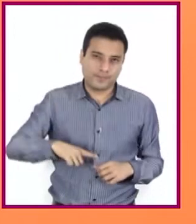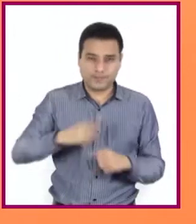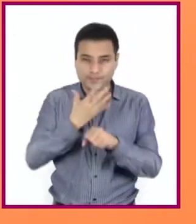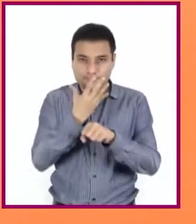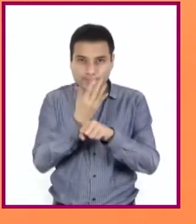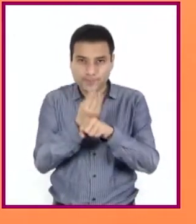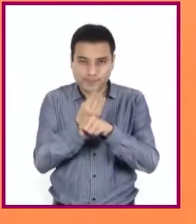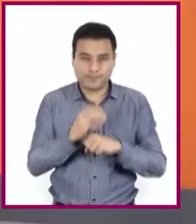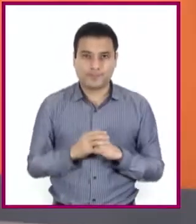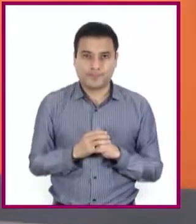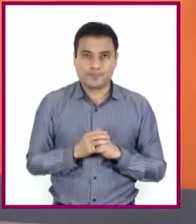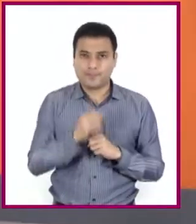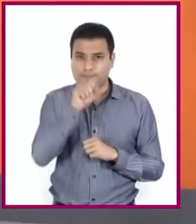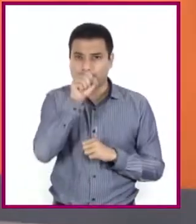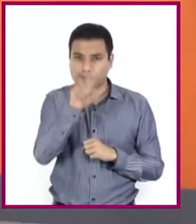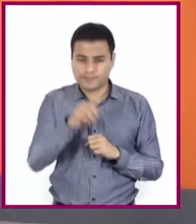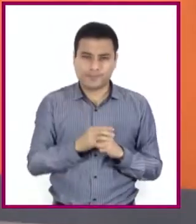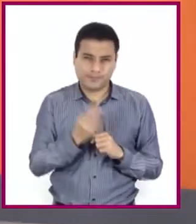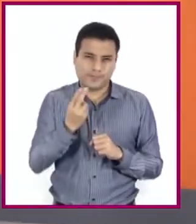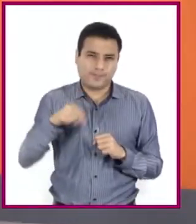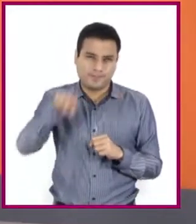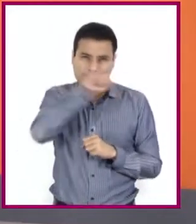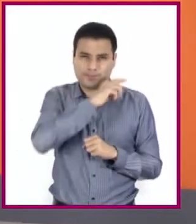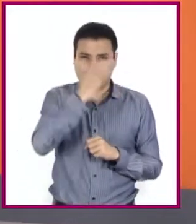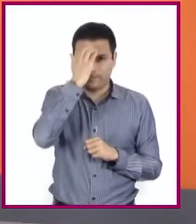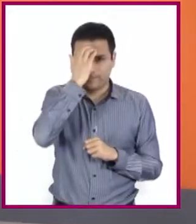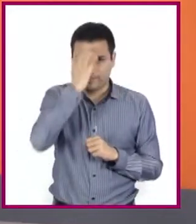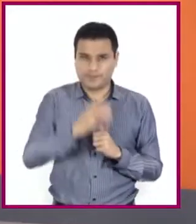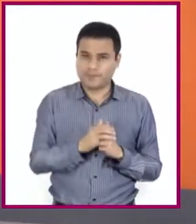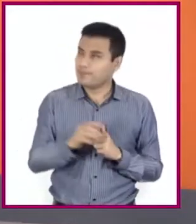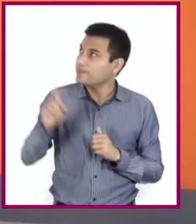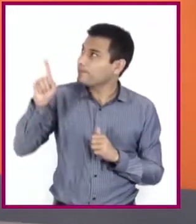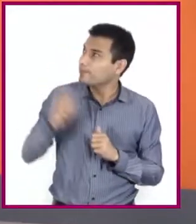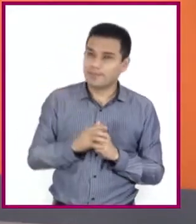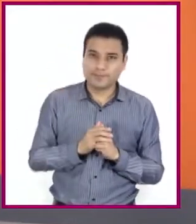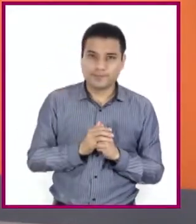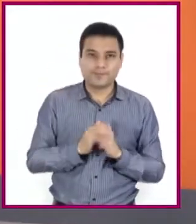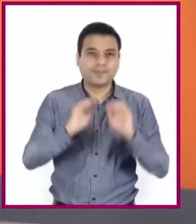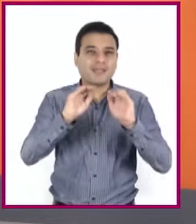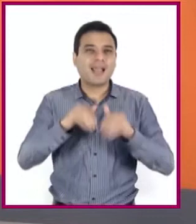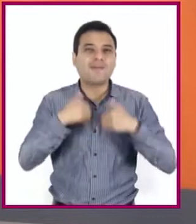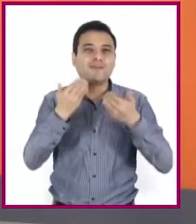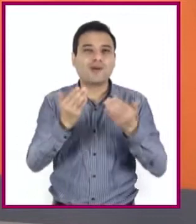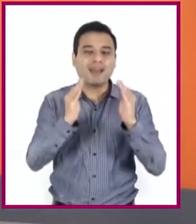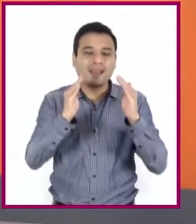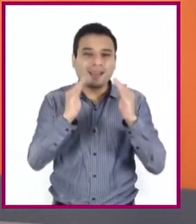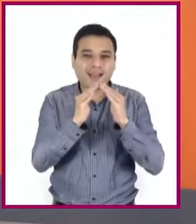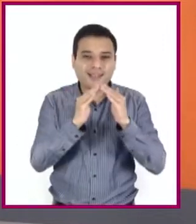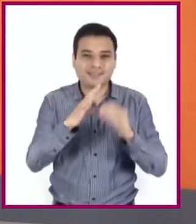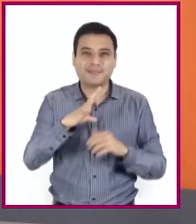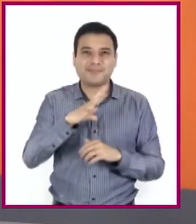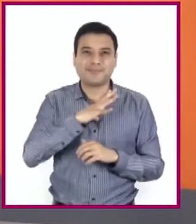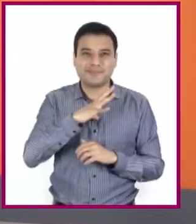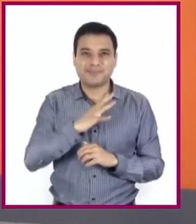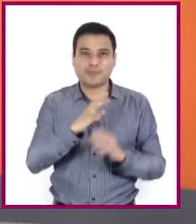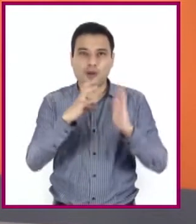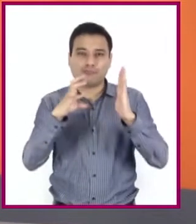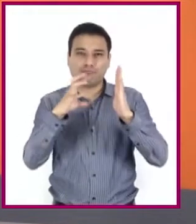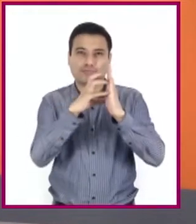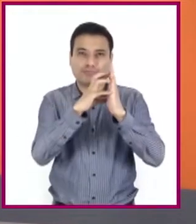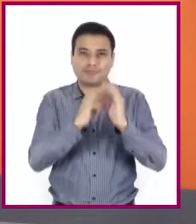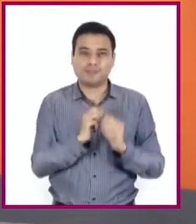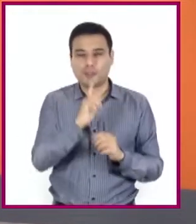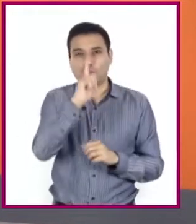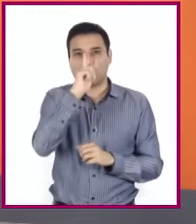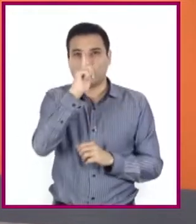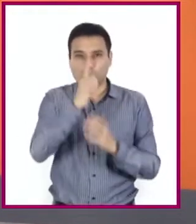potencia eléctrica, los que comúnmente conocemos como medidores de luz, aunque estos dispositivos no miden la luz y